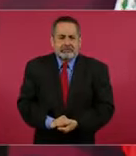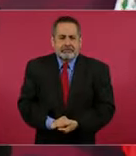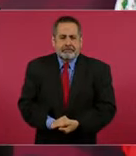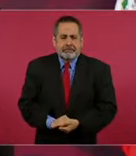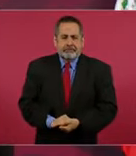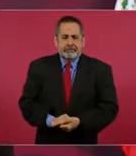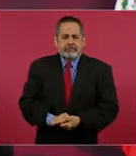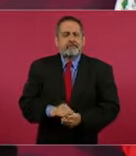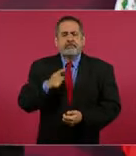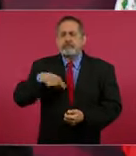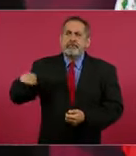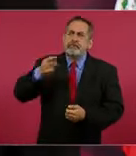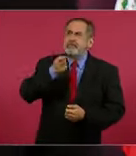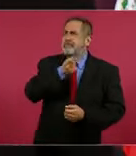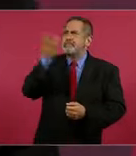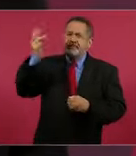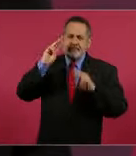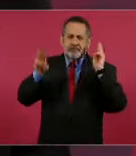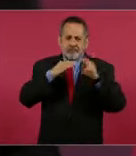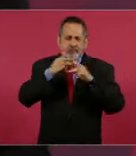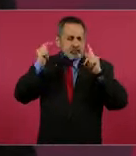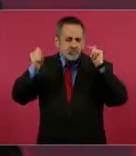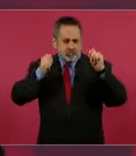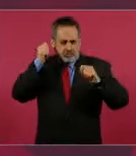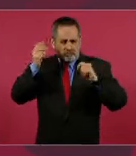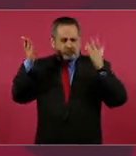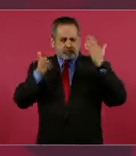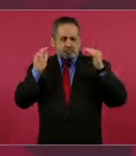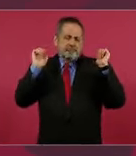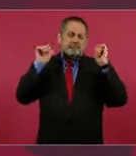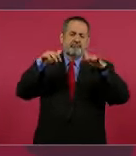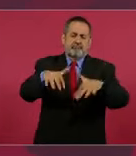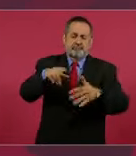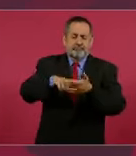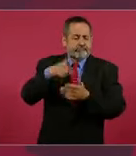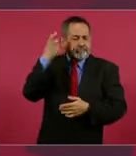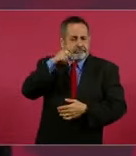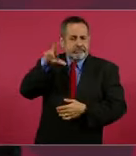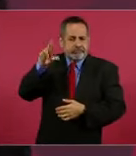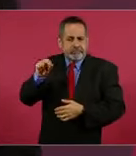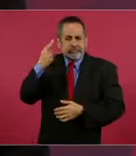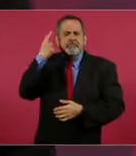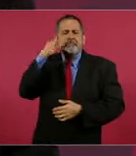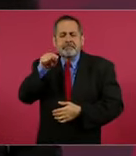¿A qué vienen los turistas a Quintana Roo?